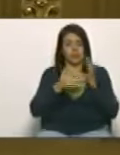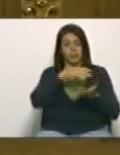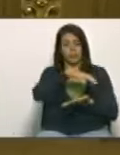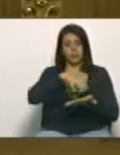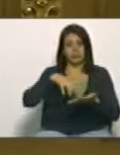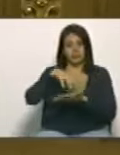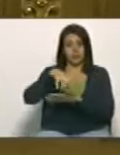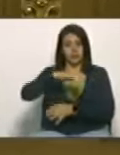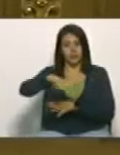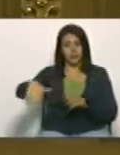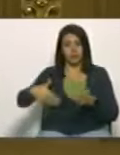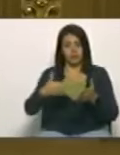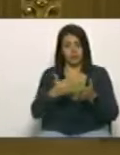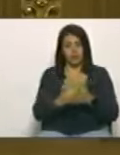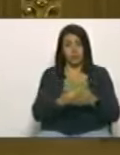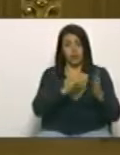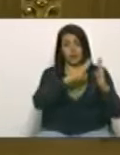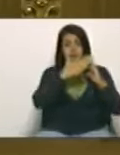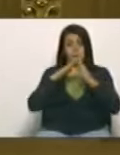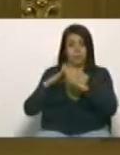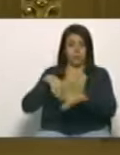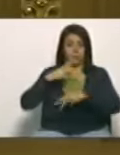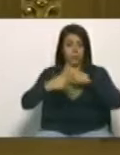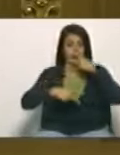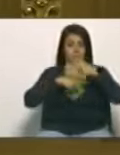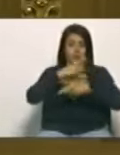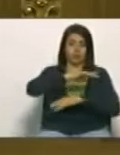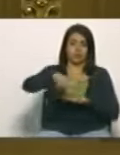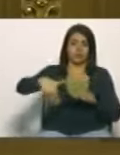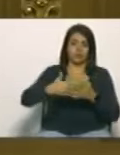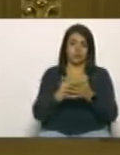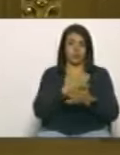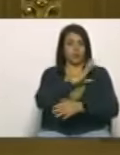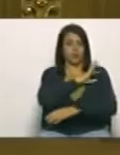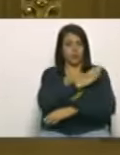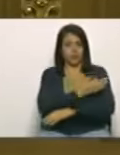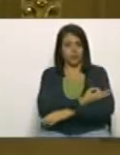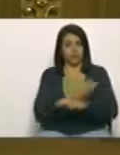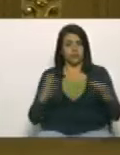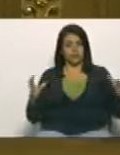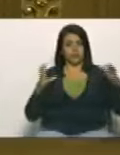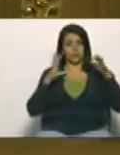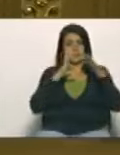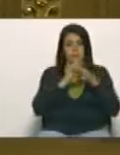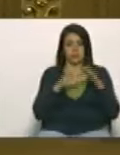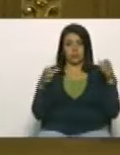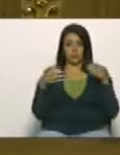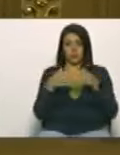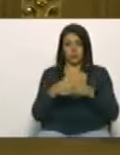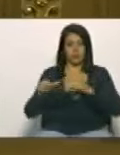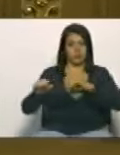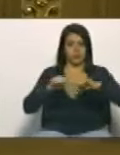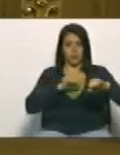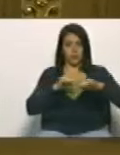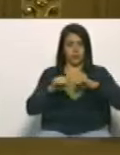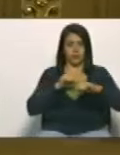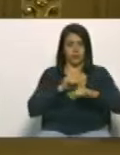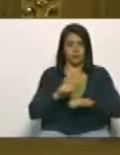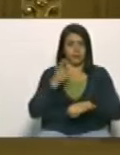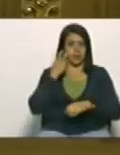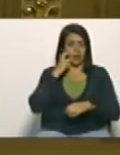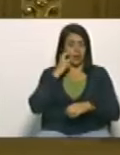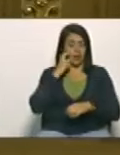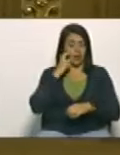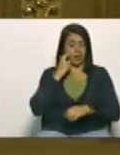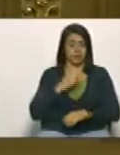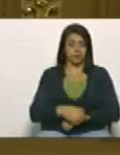agrarios, todas las comunas productivas, toda una gran fuerza que se une a través del sector y los movimientos